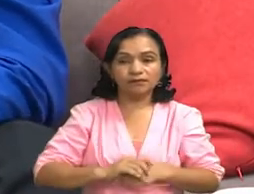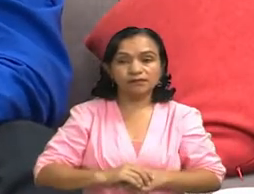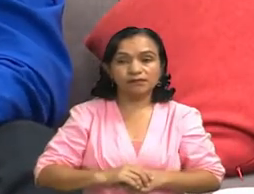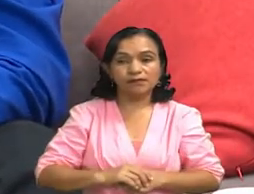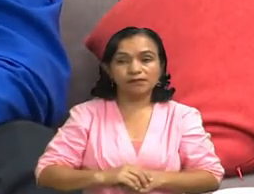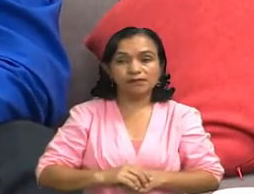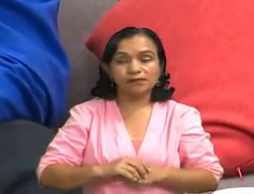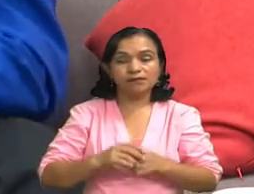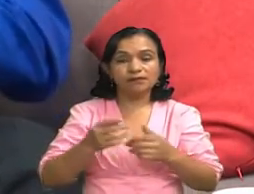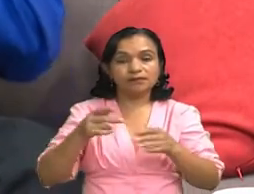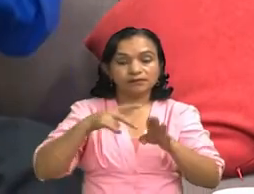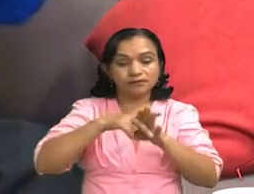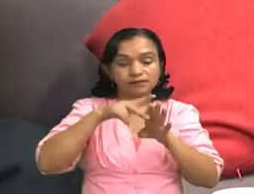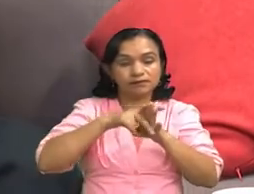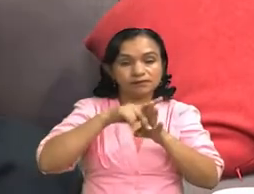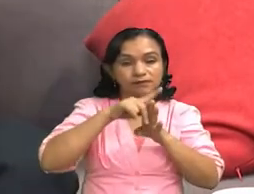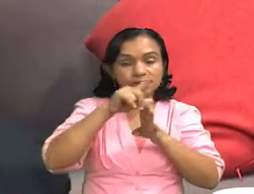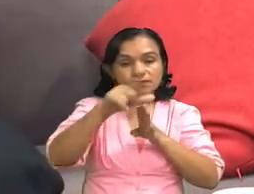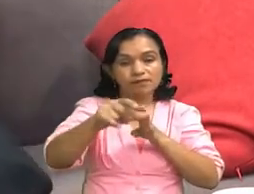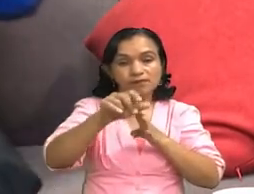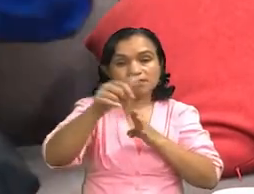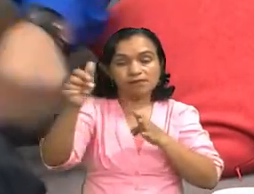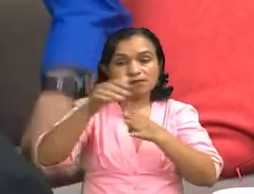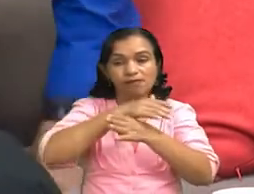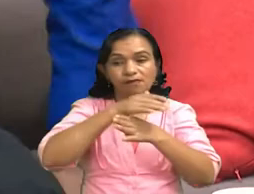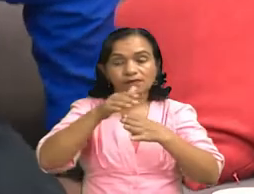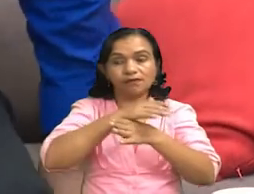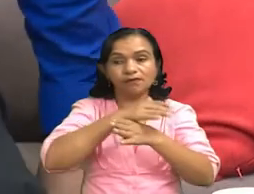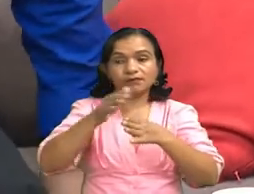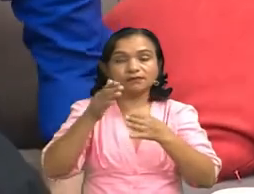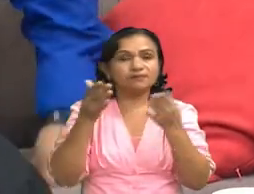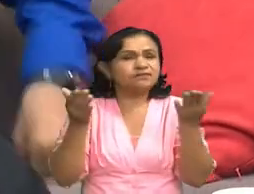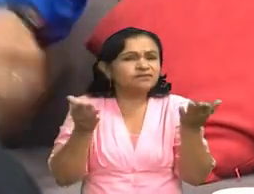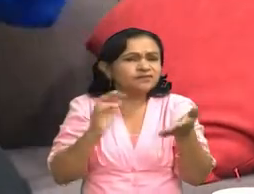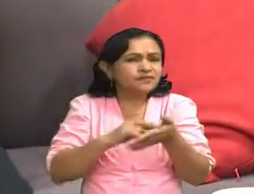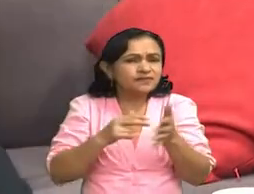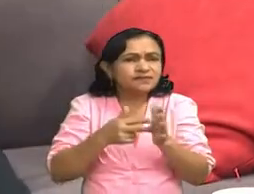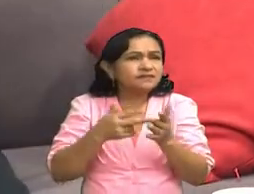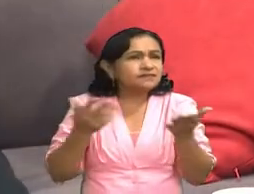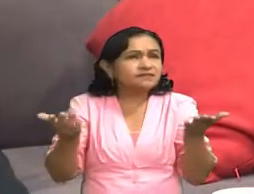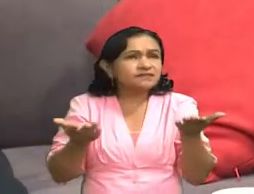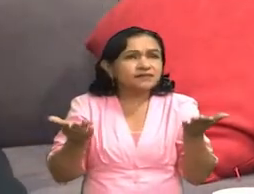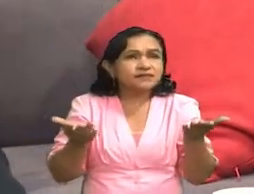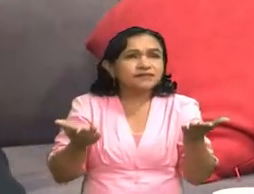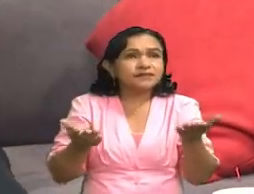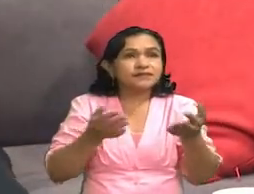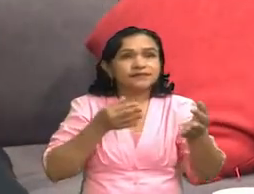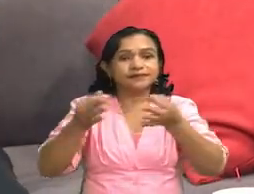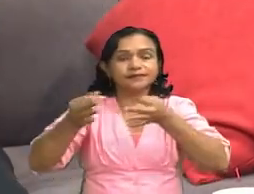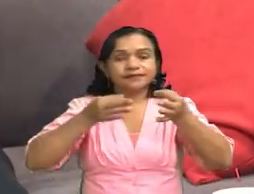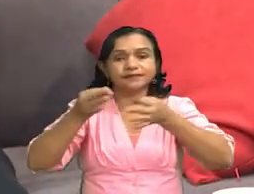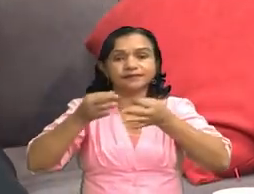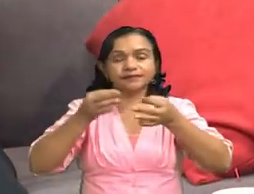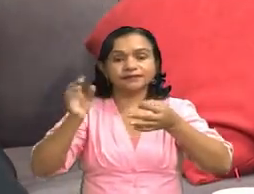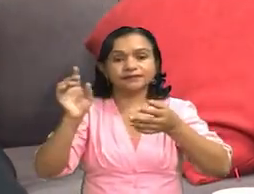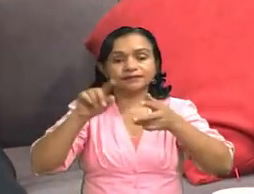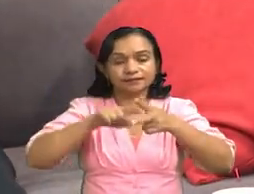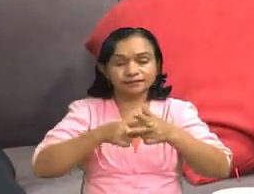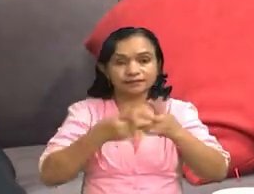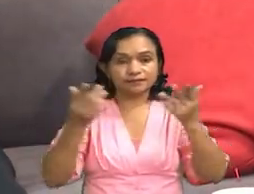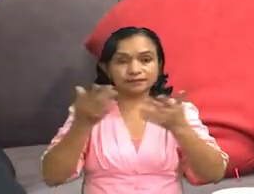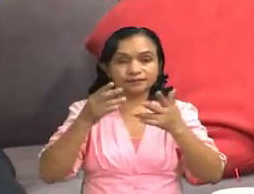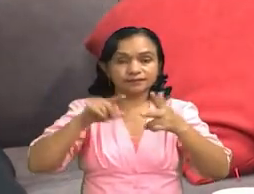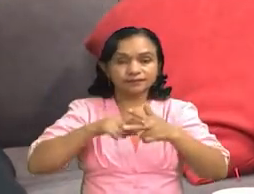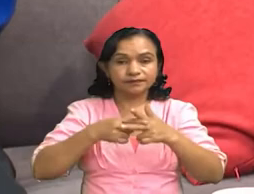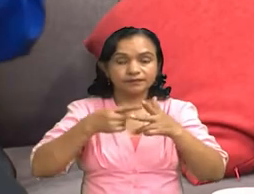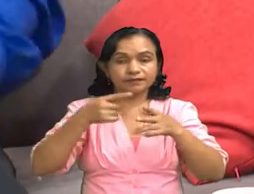la finca segregada. Entonces me vas a hablar de, me vas a decir, finca segregada. Bueno, te voy a plantear por dónde comenzamos con la finca